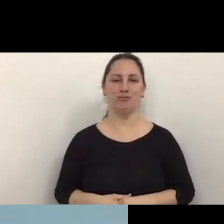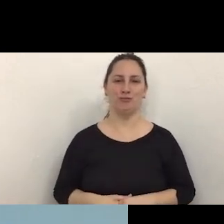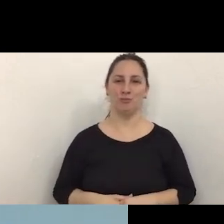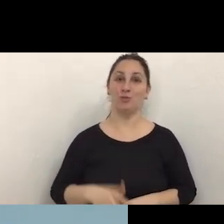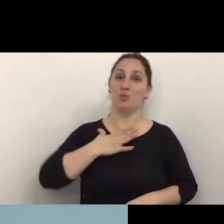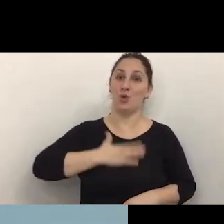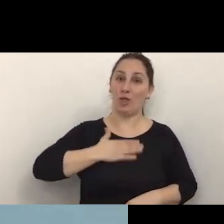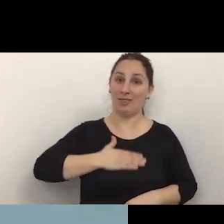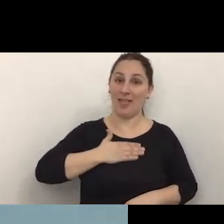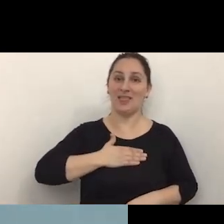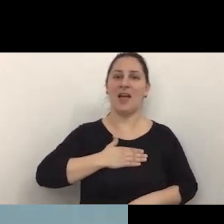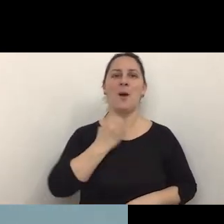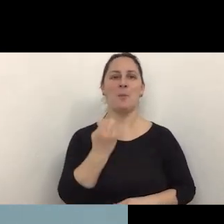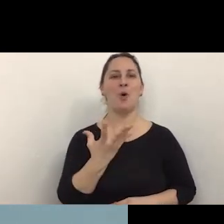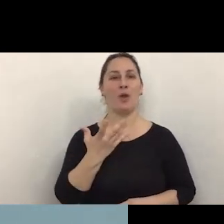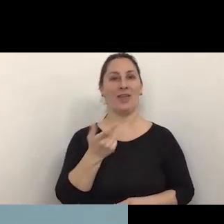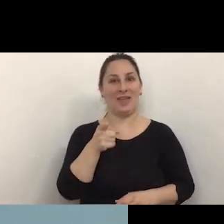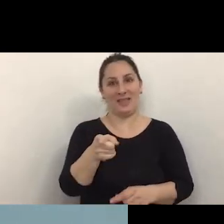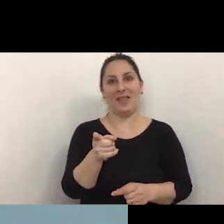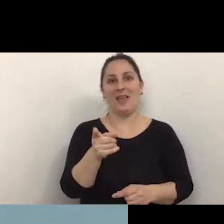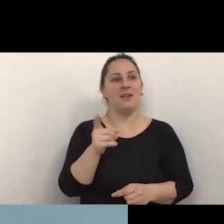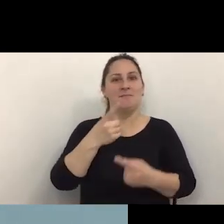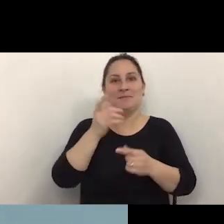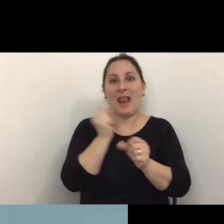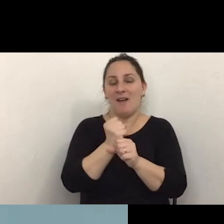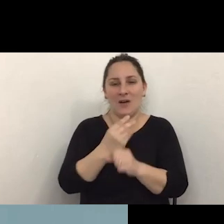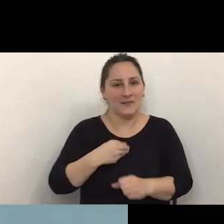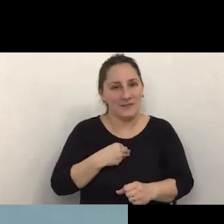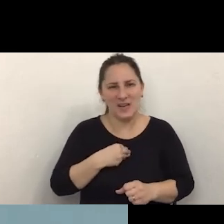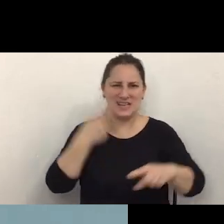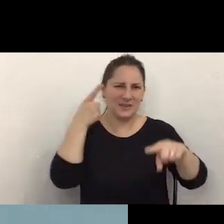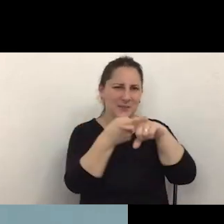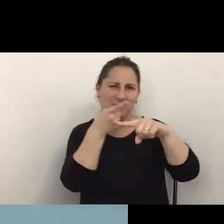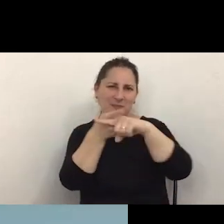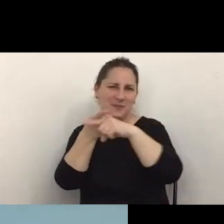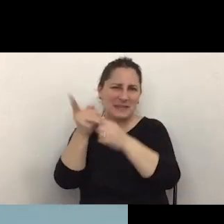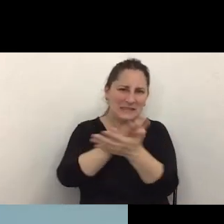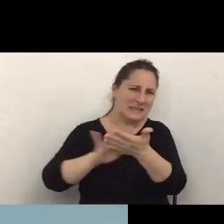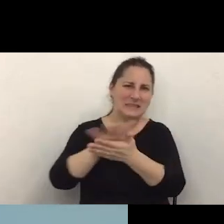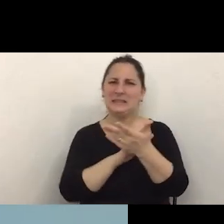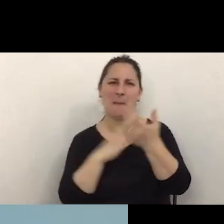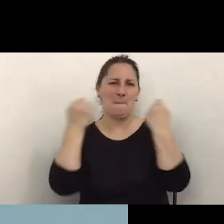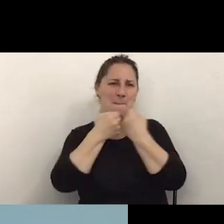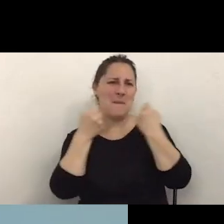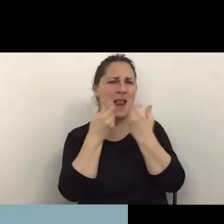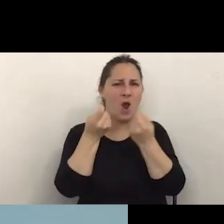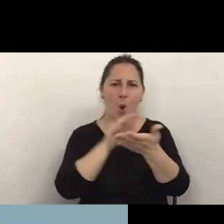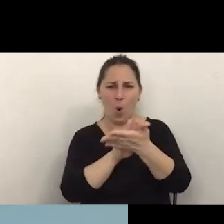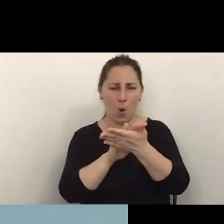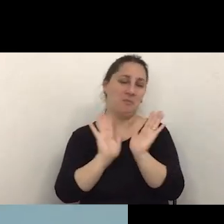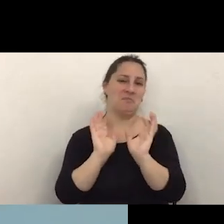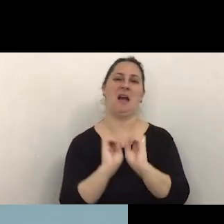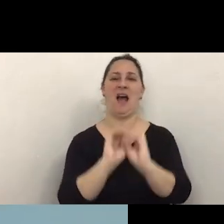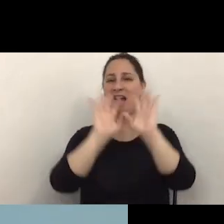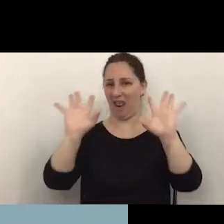contenta porque además estoy haciendo lo que siempre me ha gustado, que es litigar. Así que bueno, Perfecto. Salvada esa aclaración,